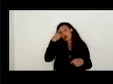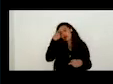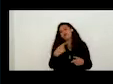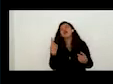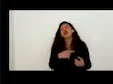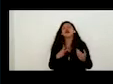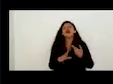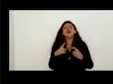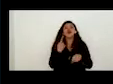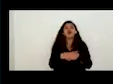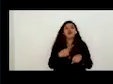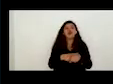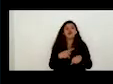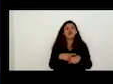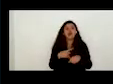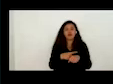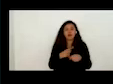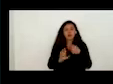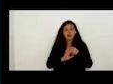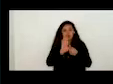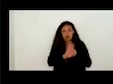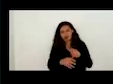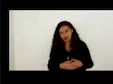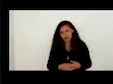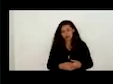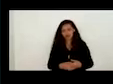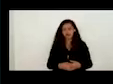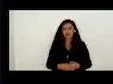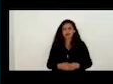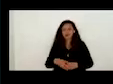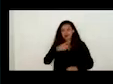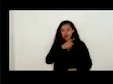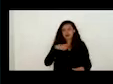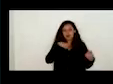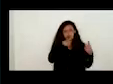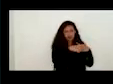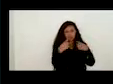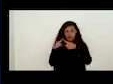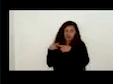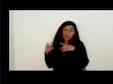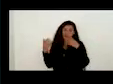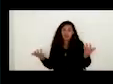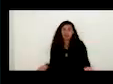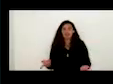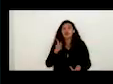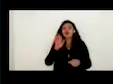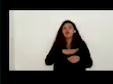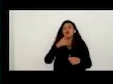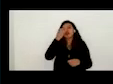enfermedades oportunistas. Debe ser variada en el sentido de tratar que a lo largo del día, de la